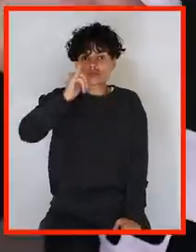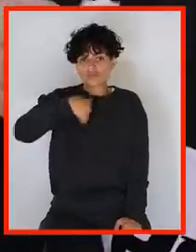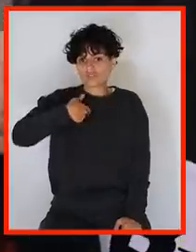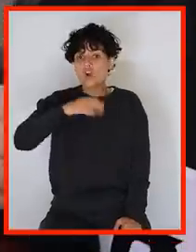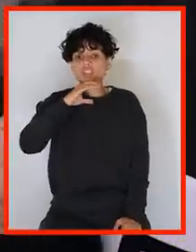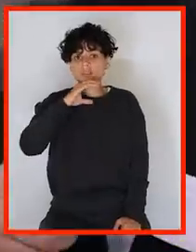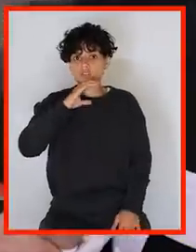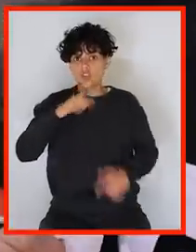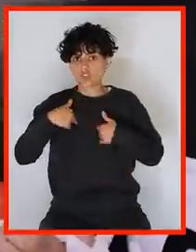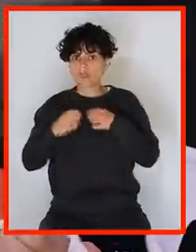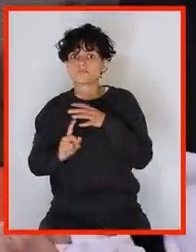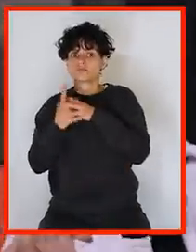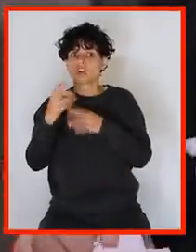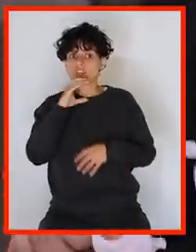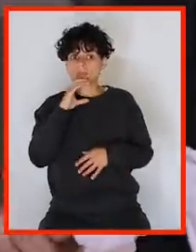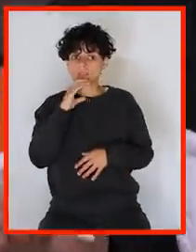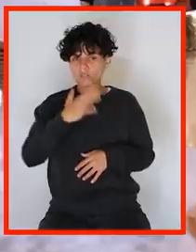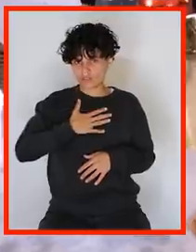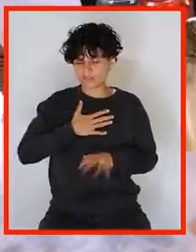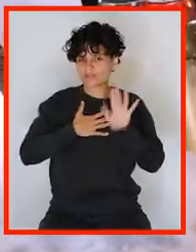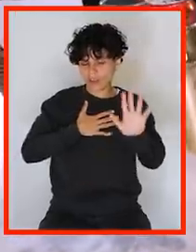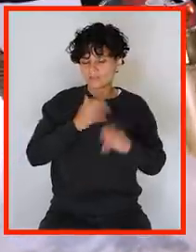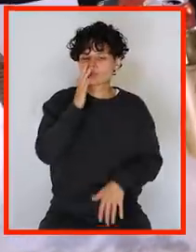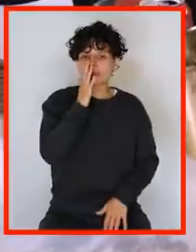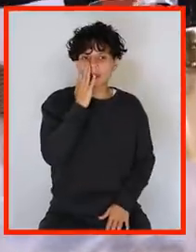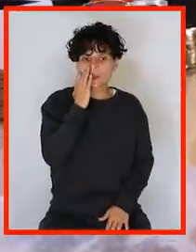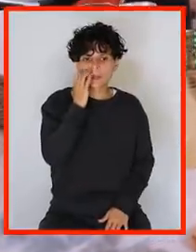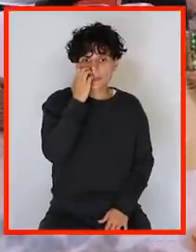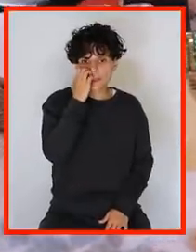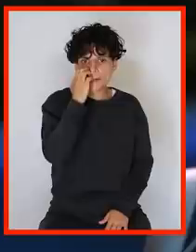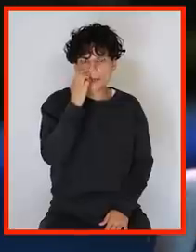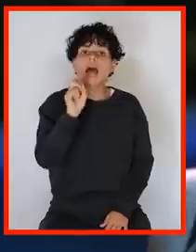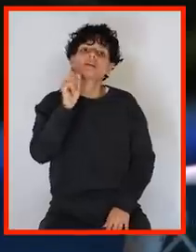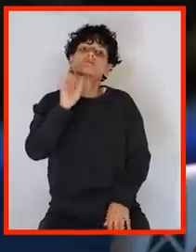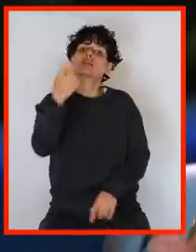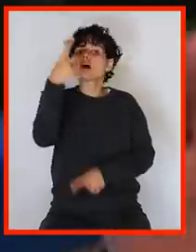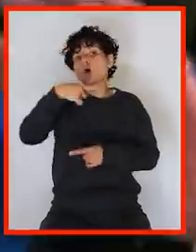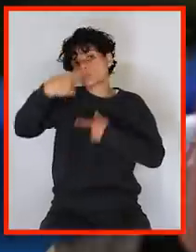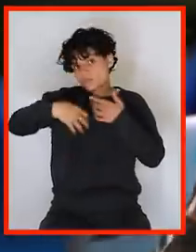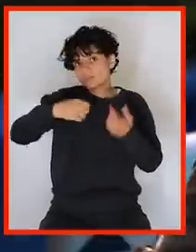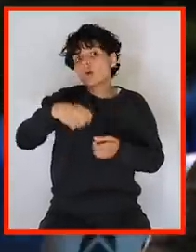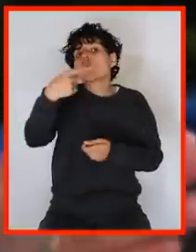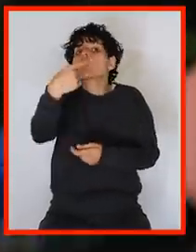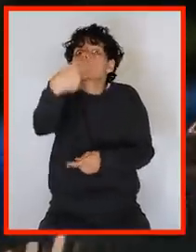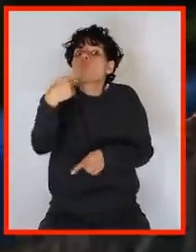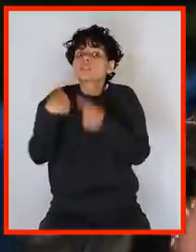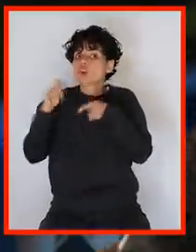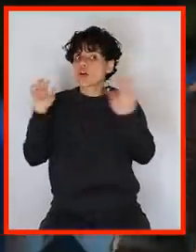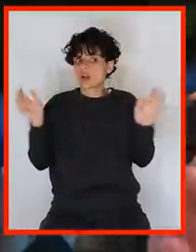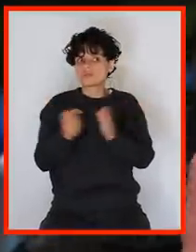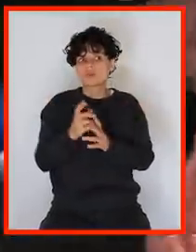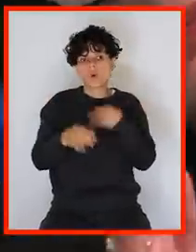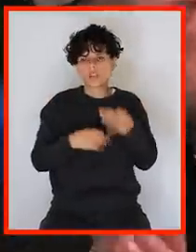Pero, yo soy de Conce. A ver, espérate. Yo soy de Conce. Cuenta primero tu verso. Después yo te cuento la